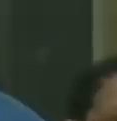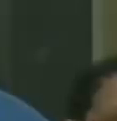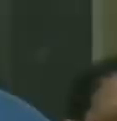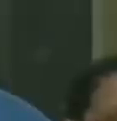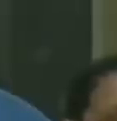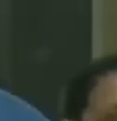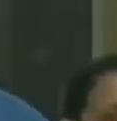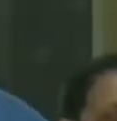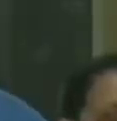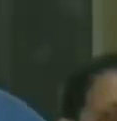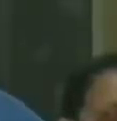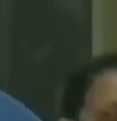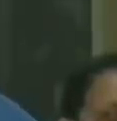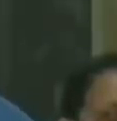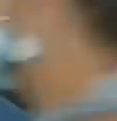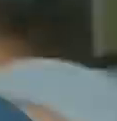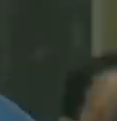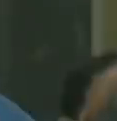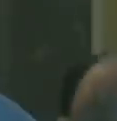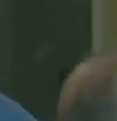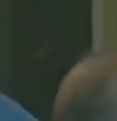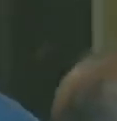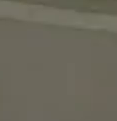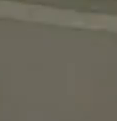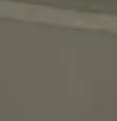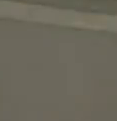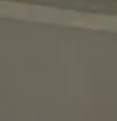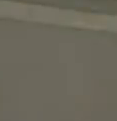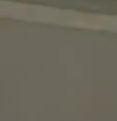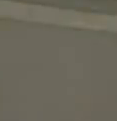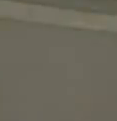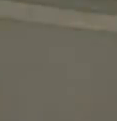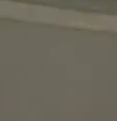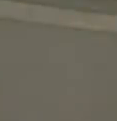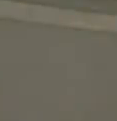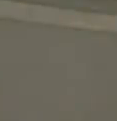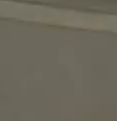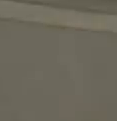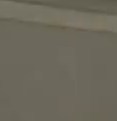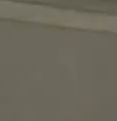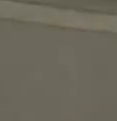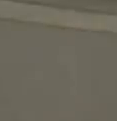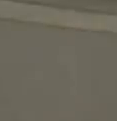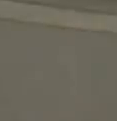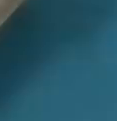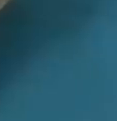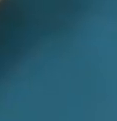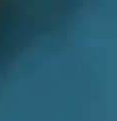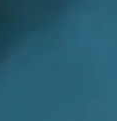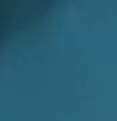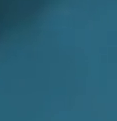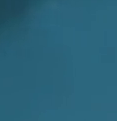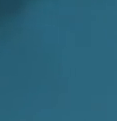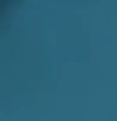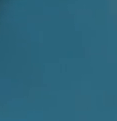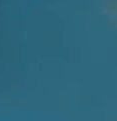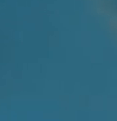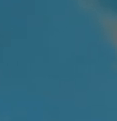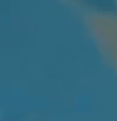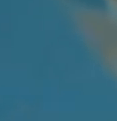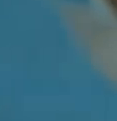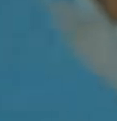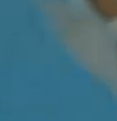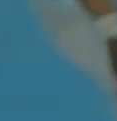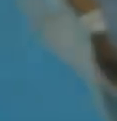nosotros somos los primeros que hemos tenido la bendición de colocárnosla. Gracias